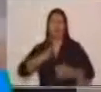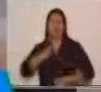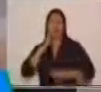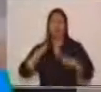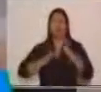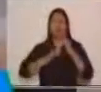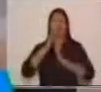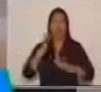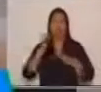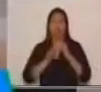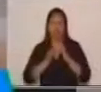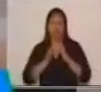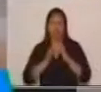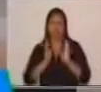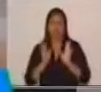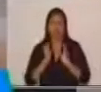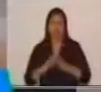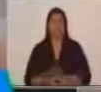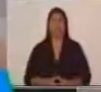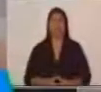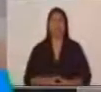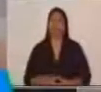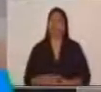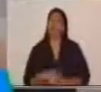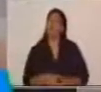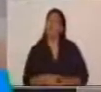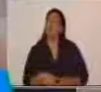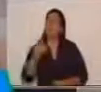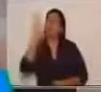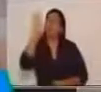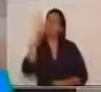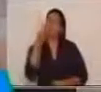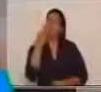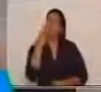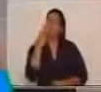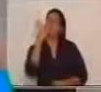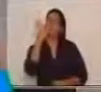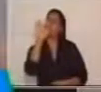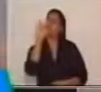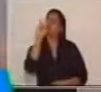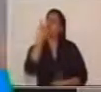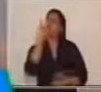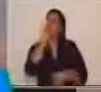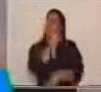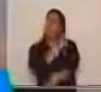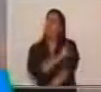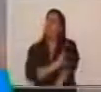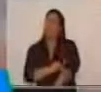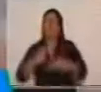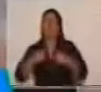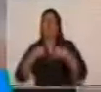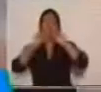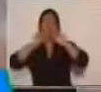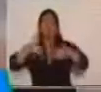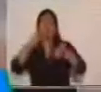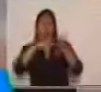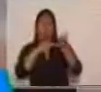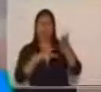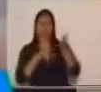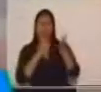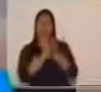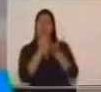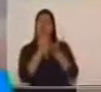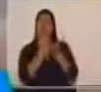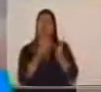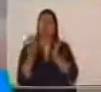decir ustedes desde casa, profesor, pero en un cuento, por ejemplo, yo puedo leer El coronel no tiene quien le